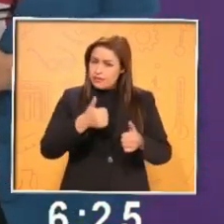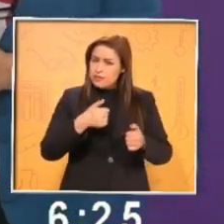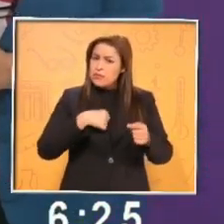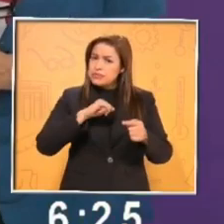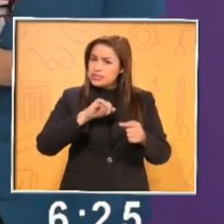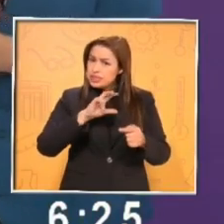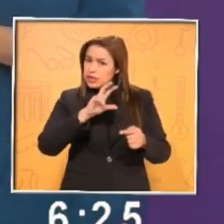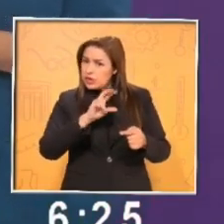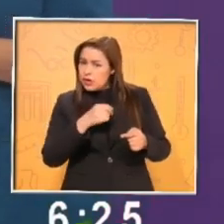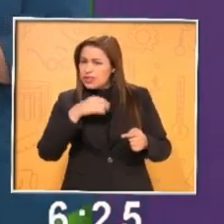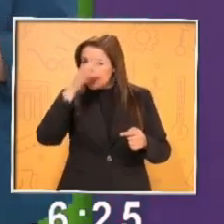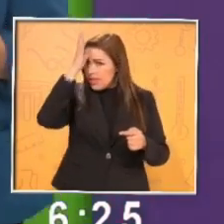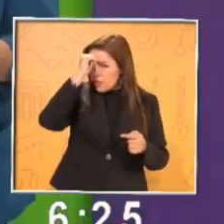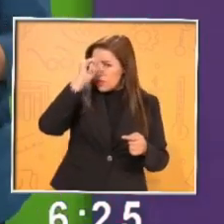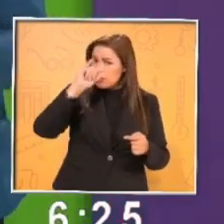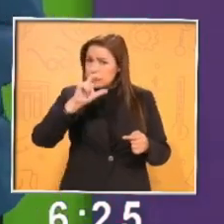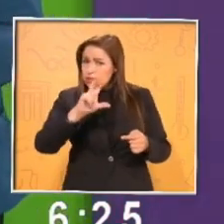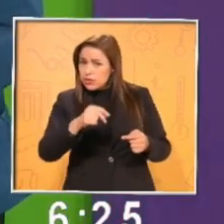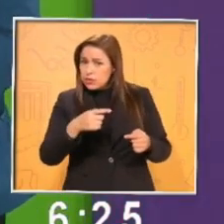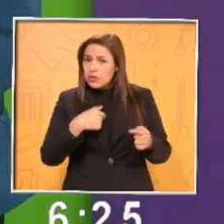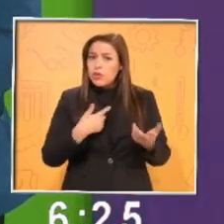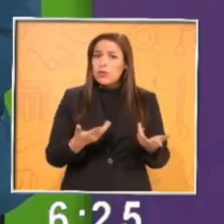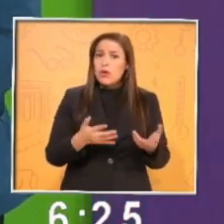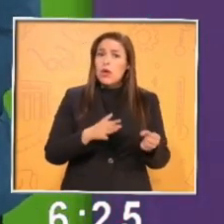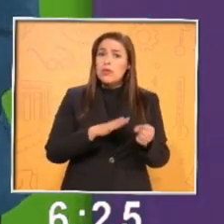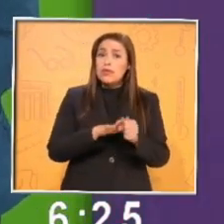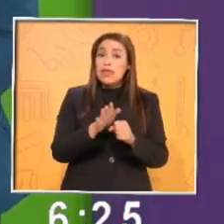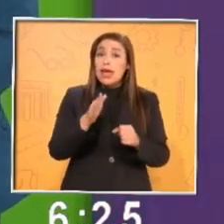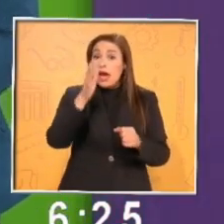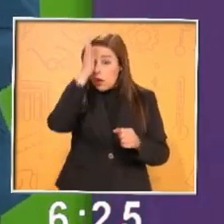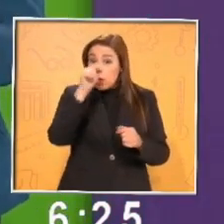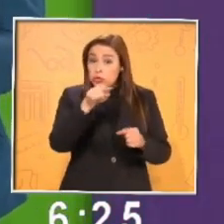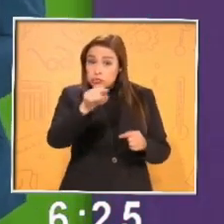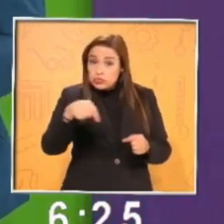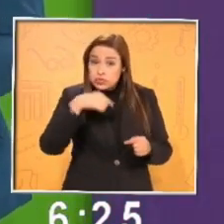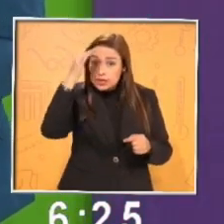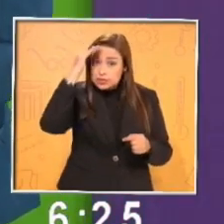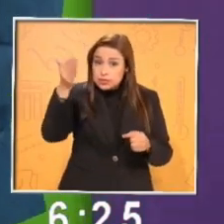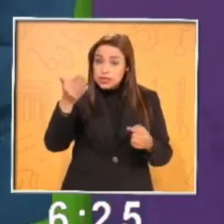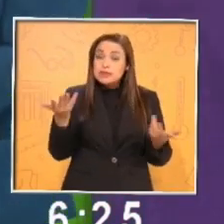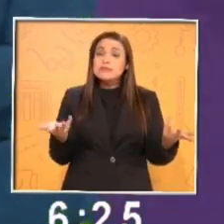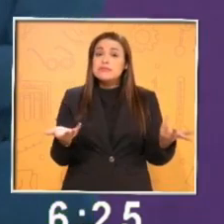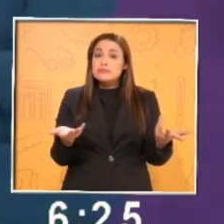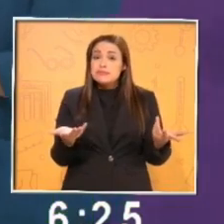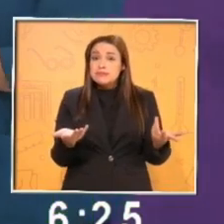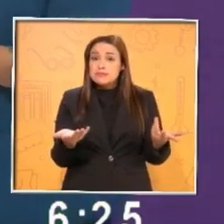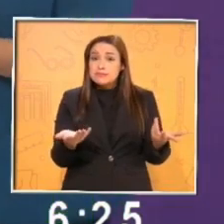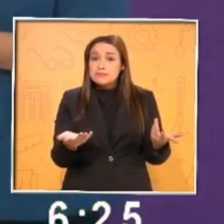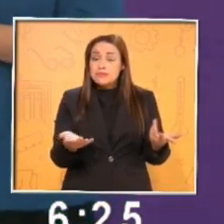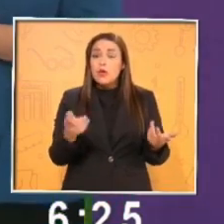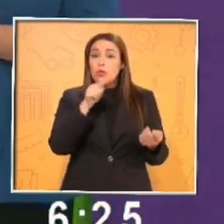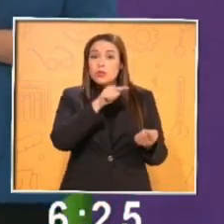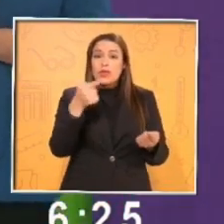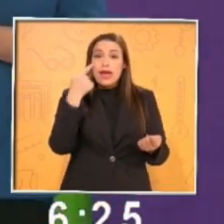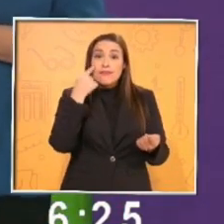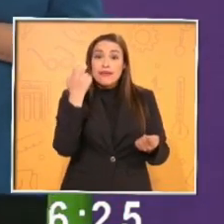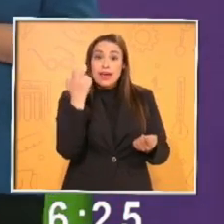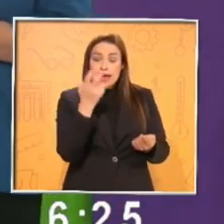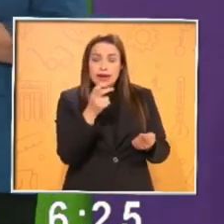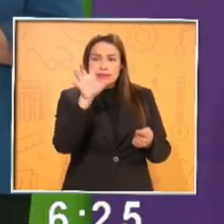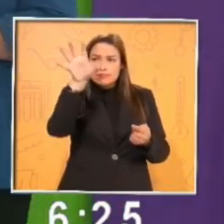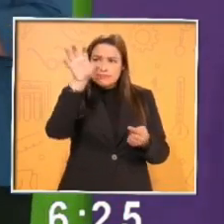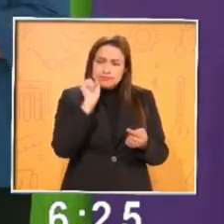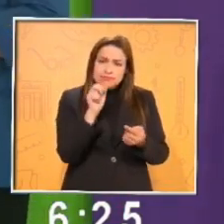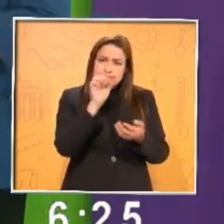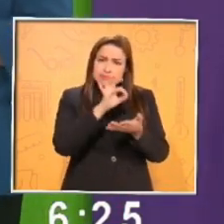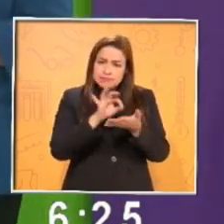celulares? ¿Es acorde a la postura que ustedes tomaron? Chequen muy bien eso y tomen nota de lo que les pueda servir